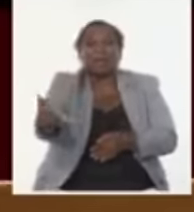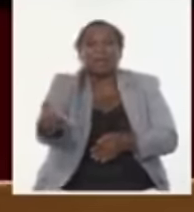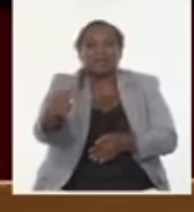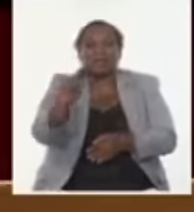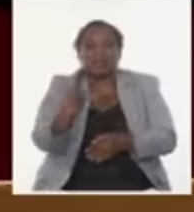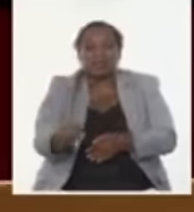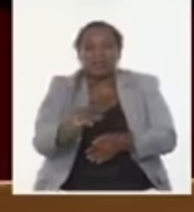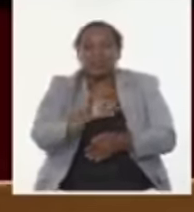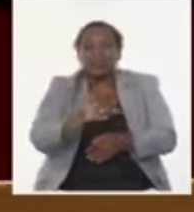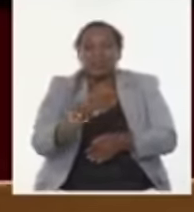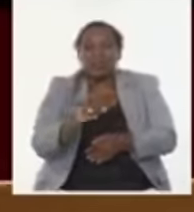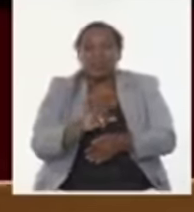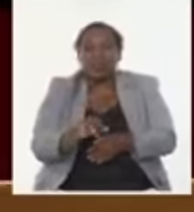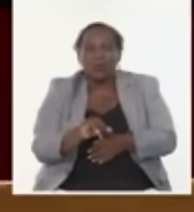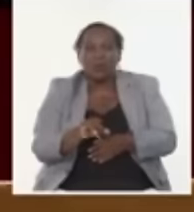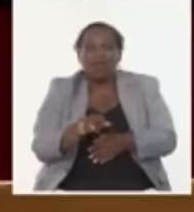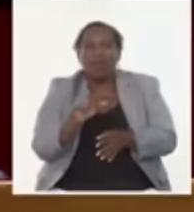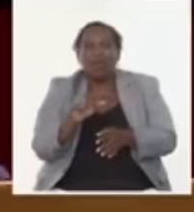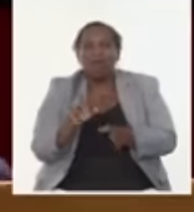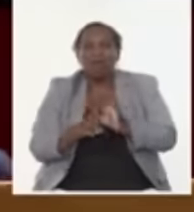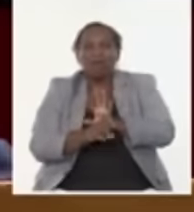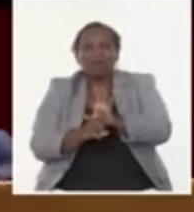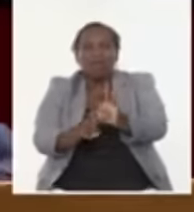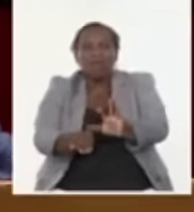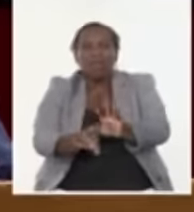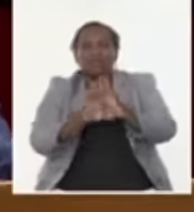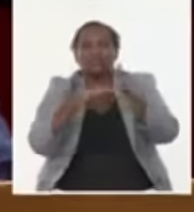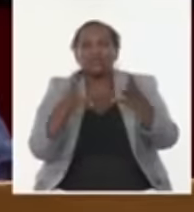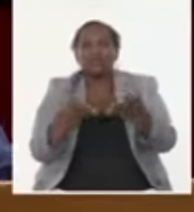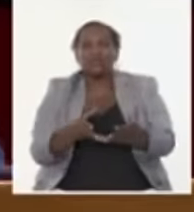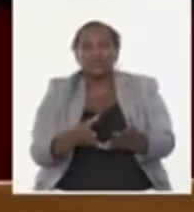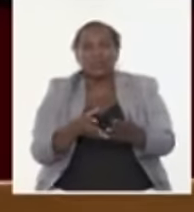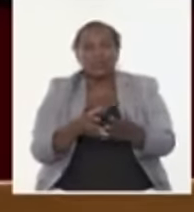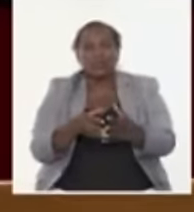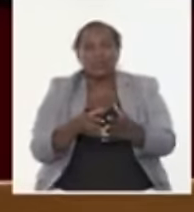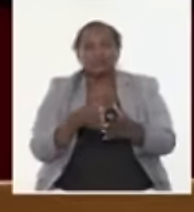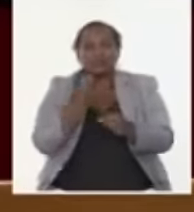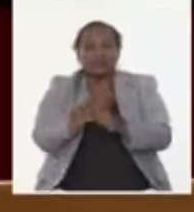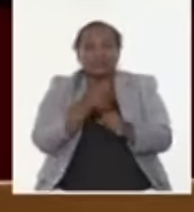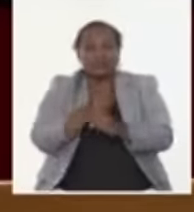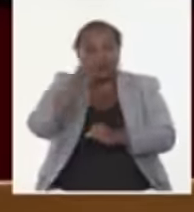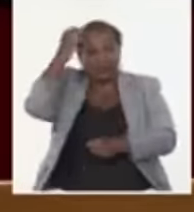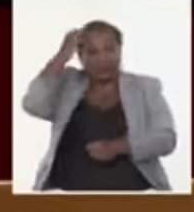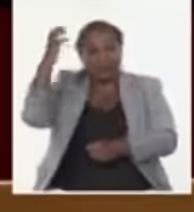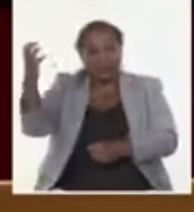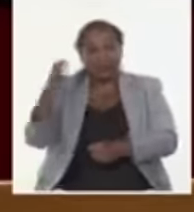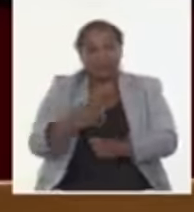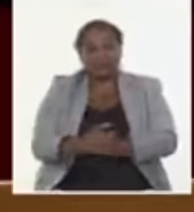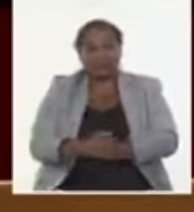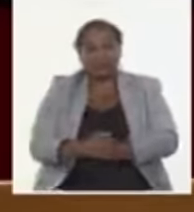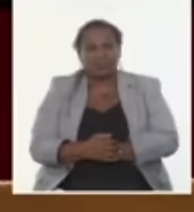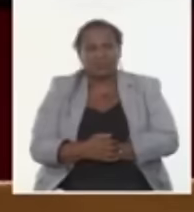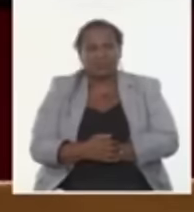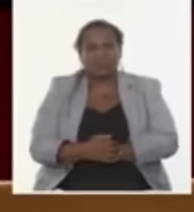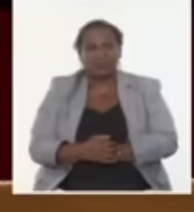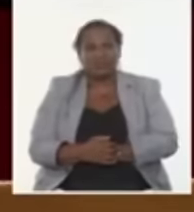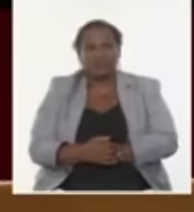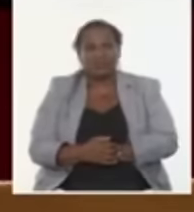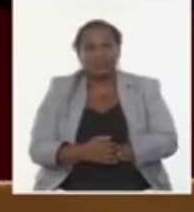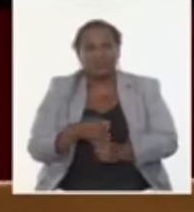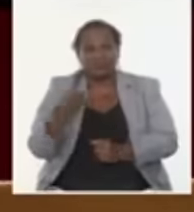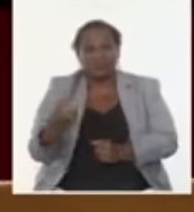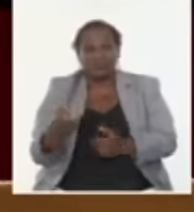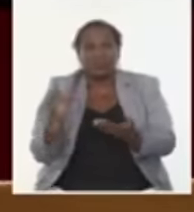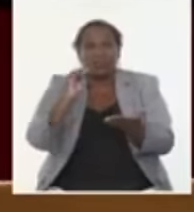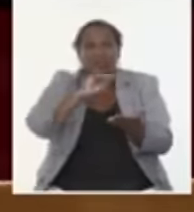hilo conductor de toda la actividad del gobierno. Para ello, se